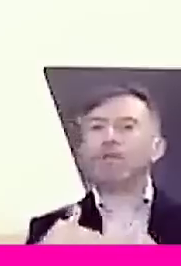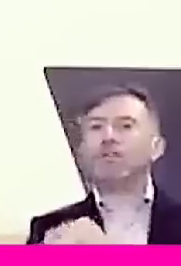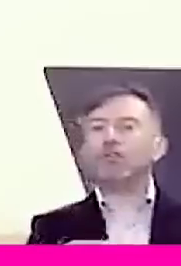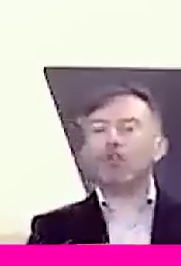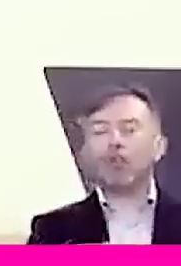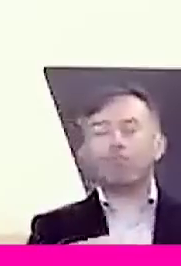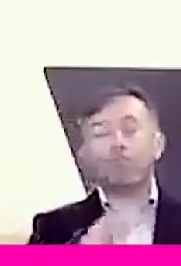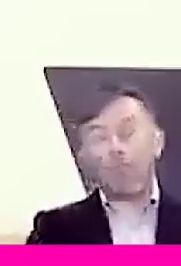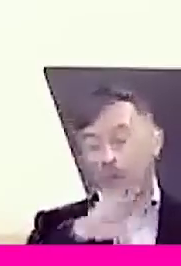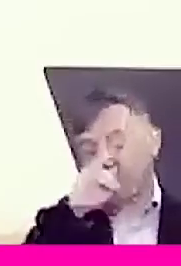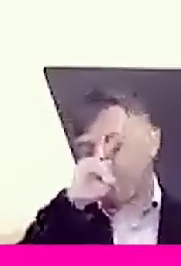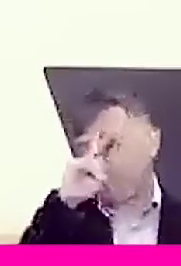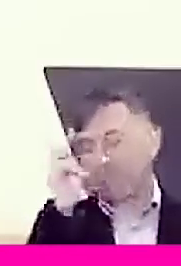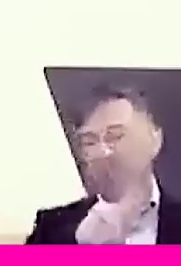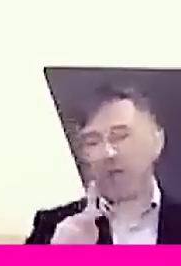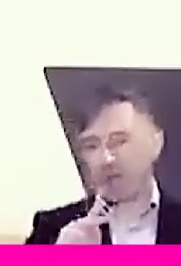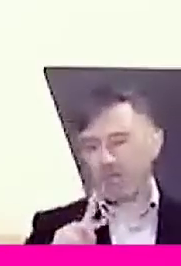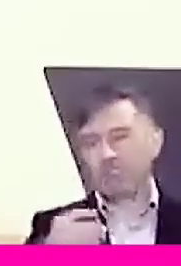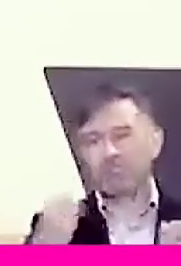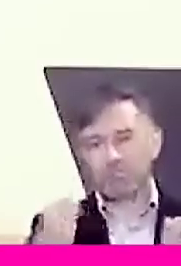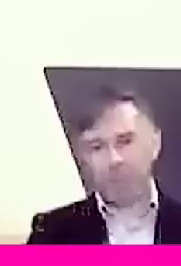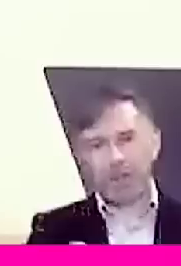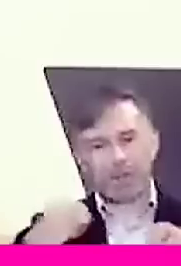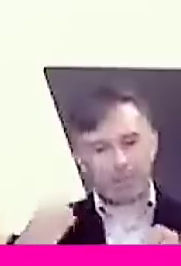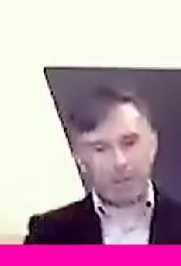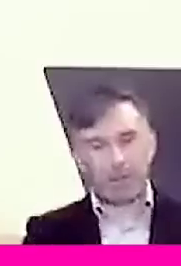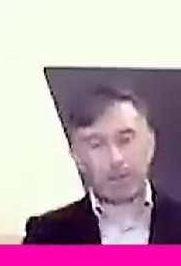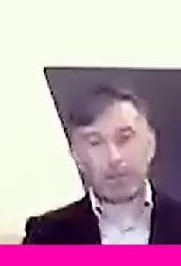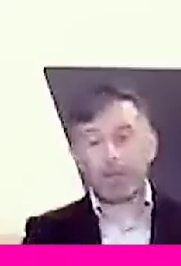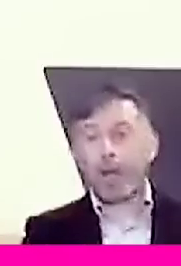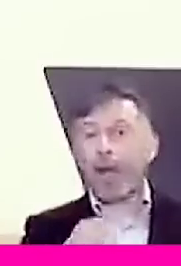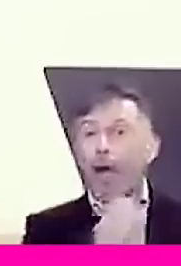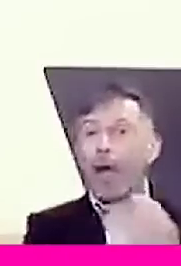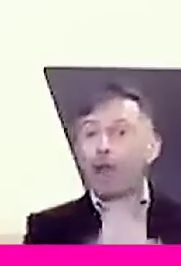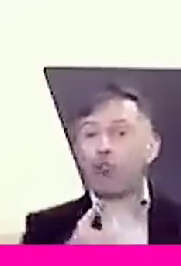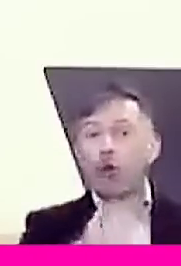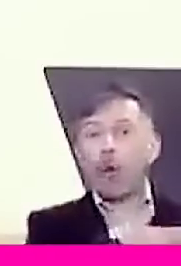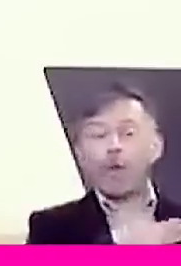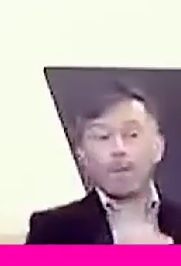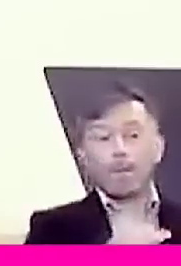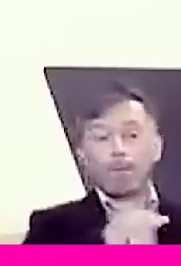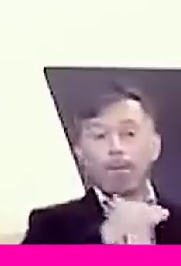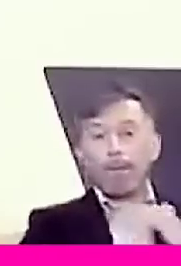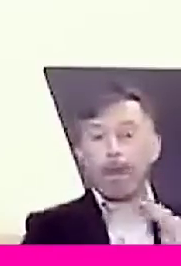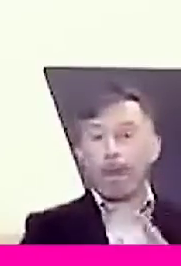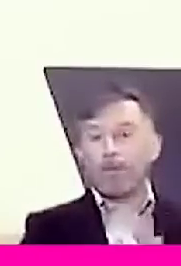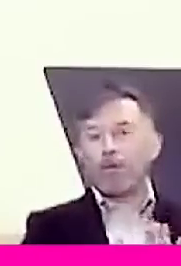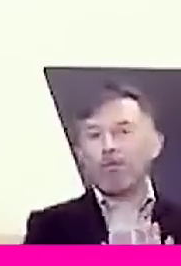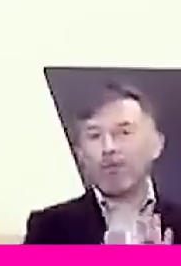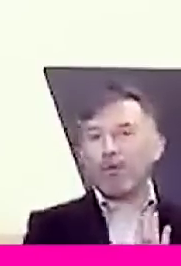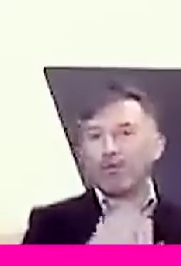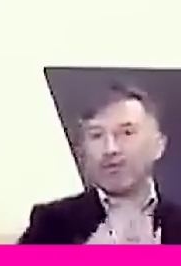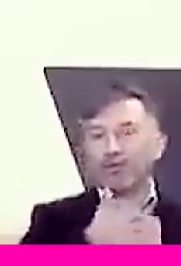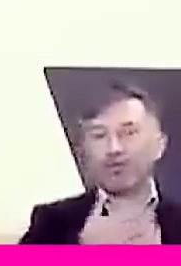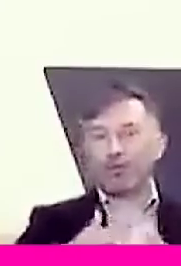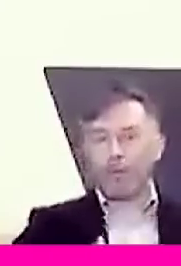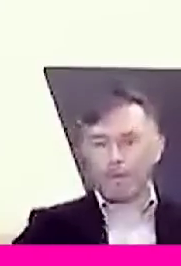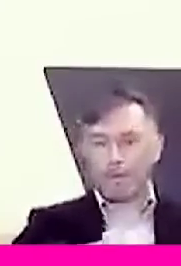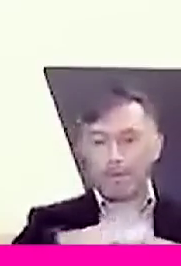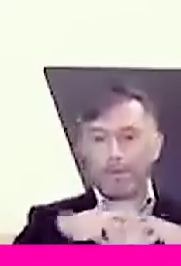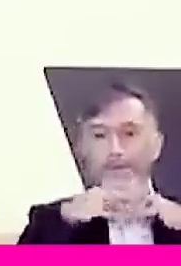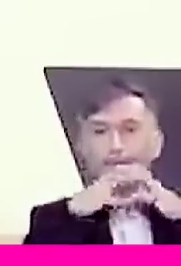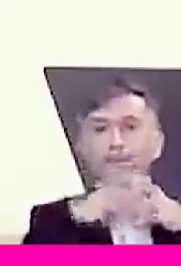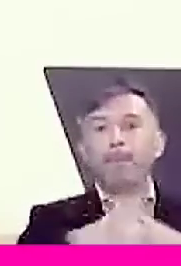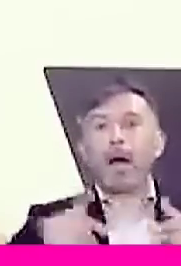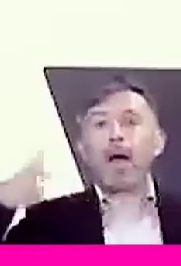graves pérdidas que se le imponen perderíamos años de construcción institucional que nos han dado la tranquilidad y certeza de que siempre